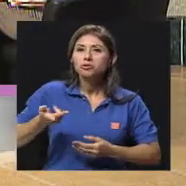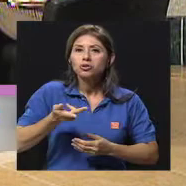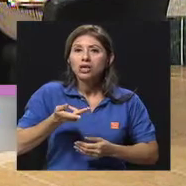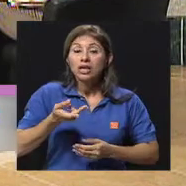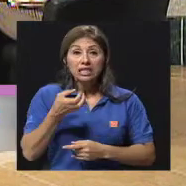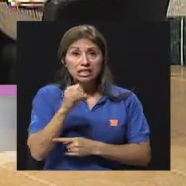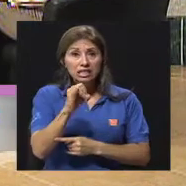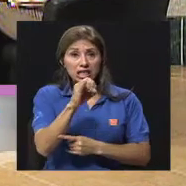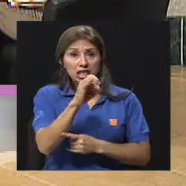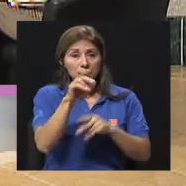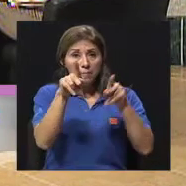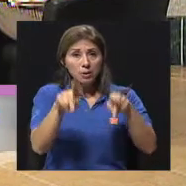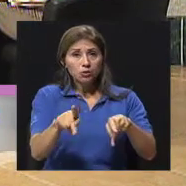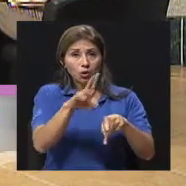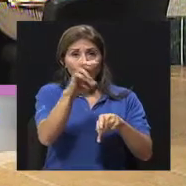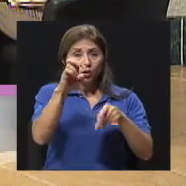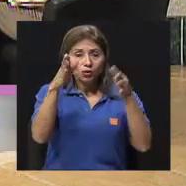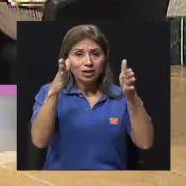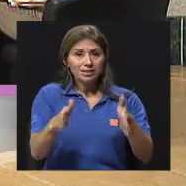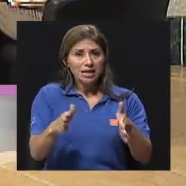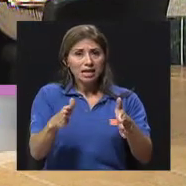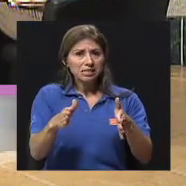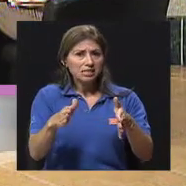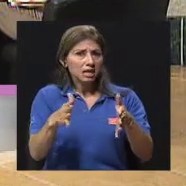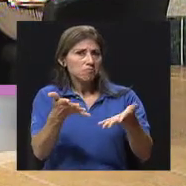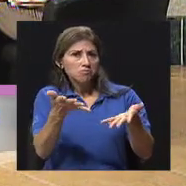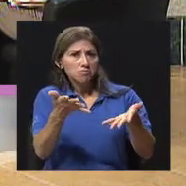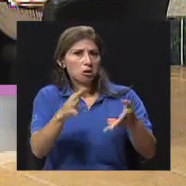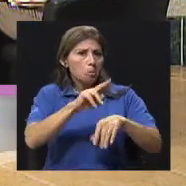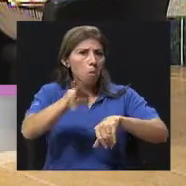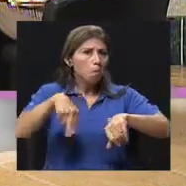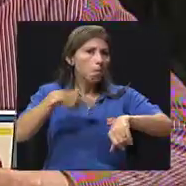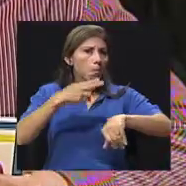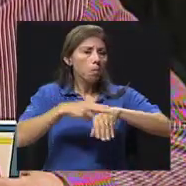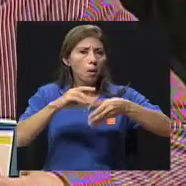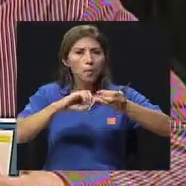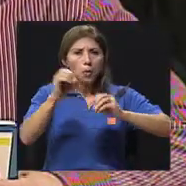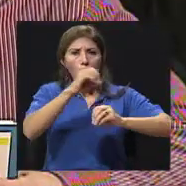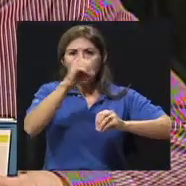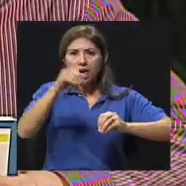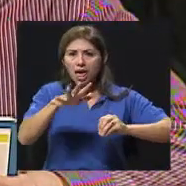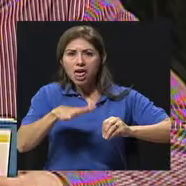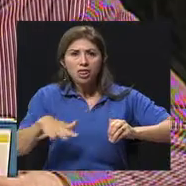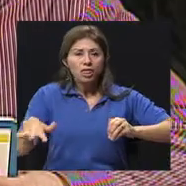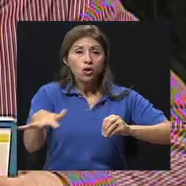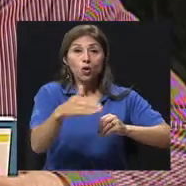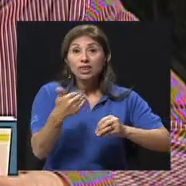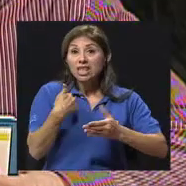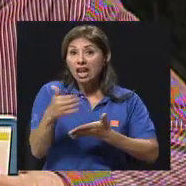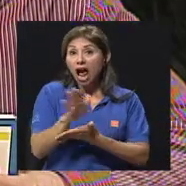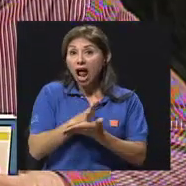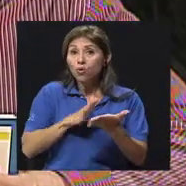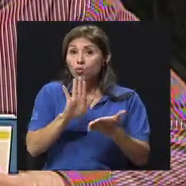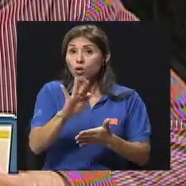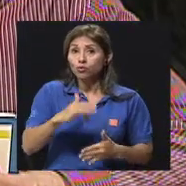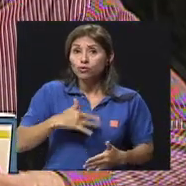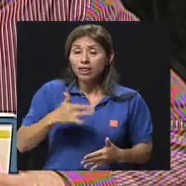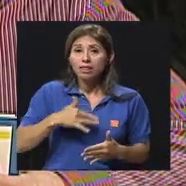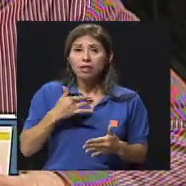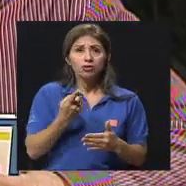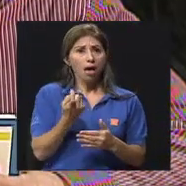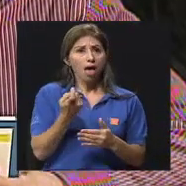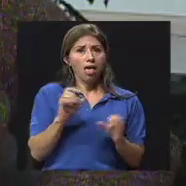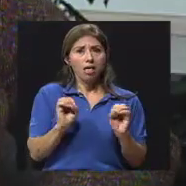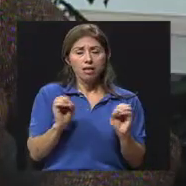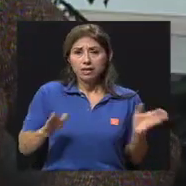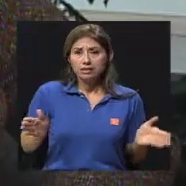costarricense promedio tiene alguno de sus sentidos que es el que menos estimula. Sí, algunos estudios han